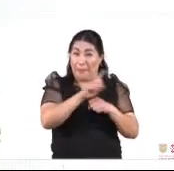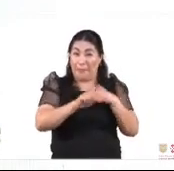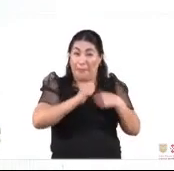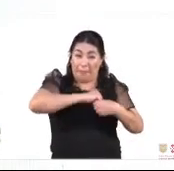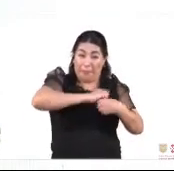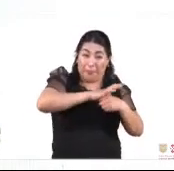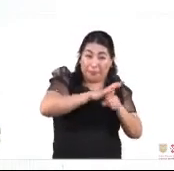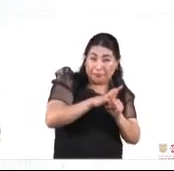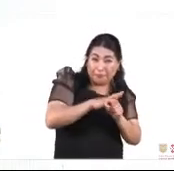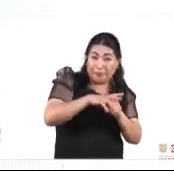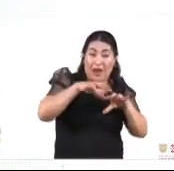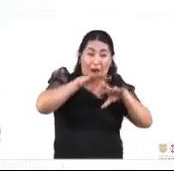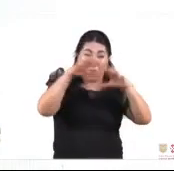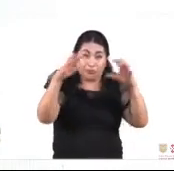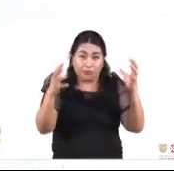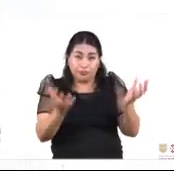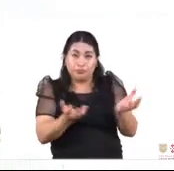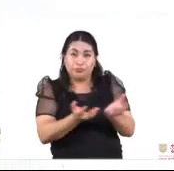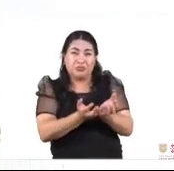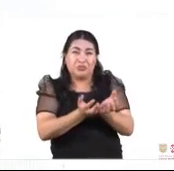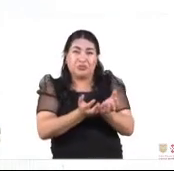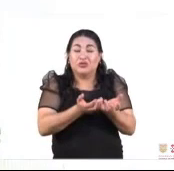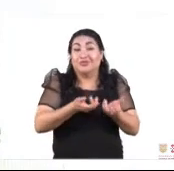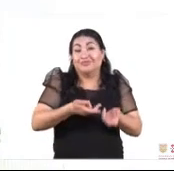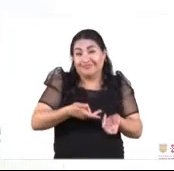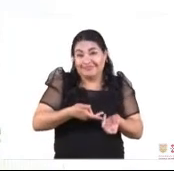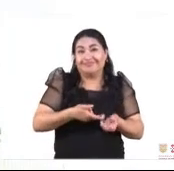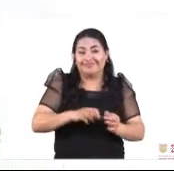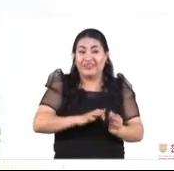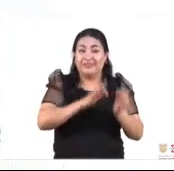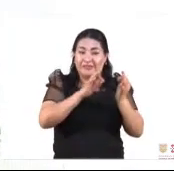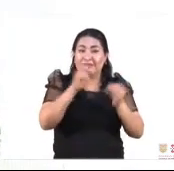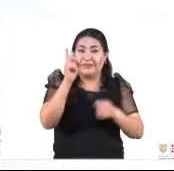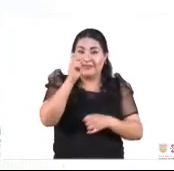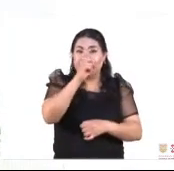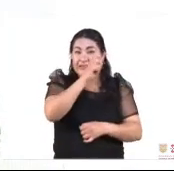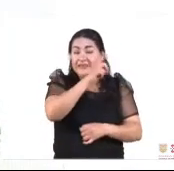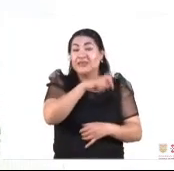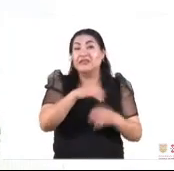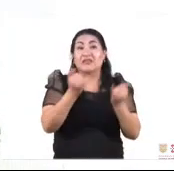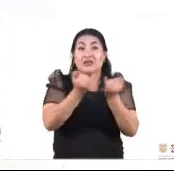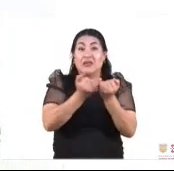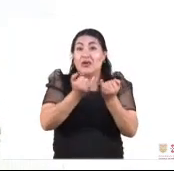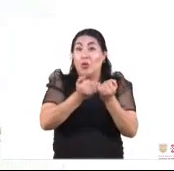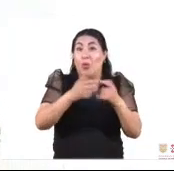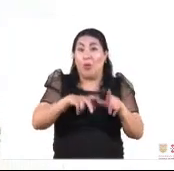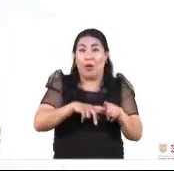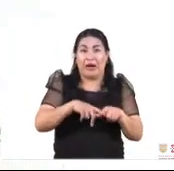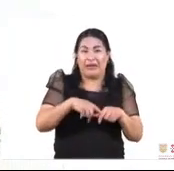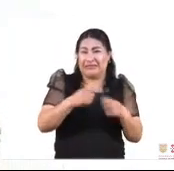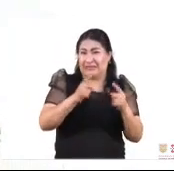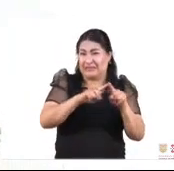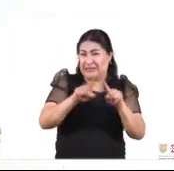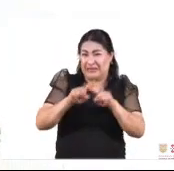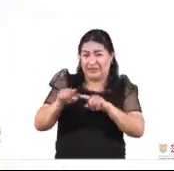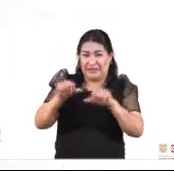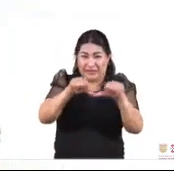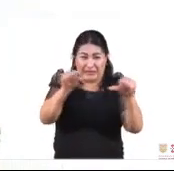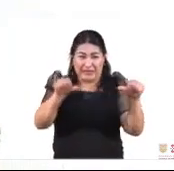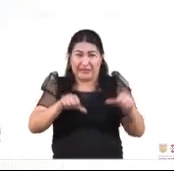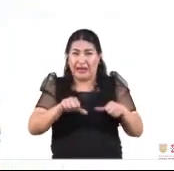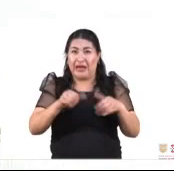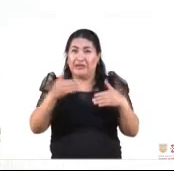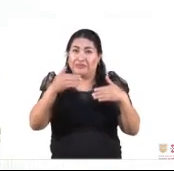historia moderna provocada por la pandemia, misma que enfrascó a todo el orbe en 2 años